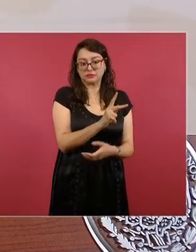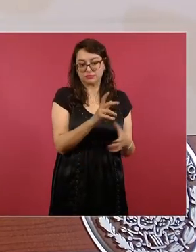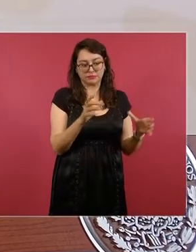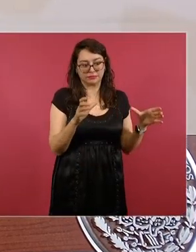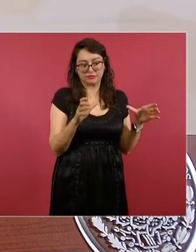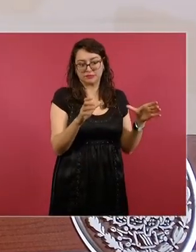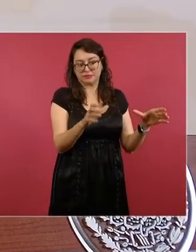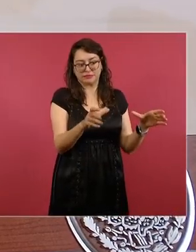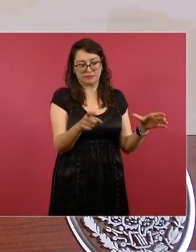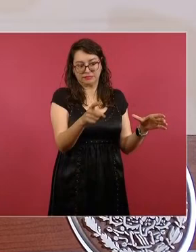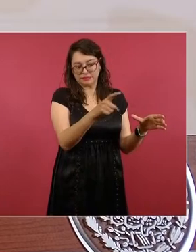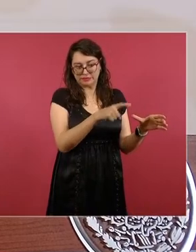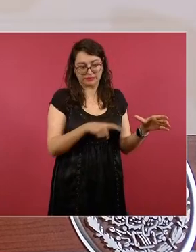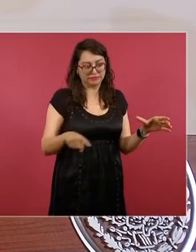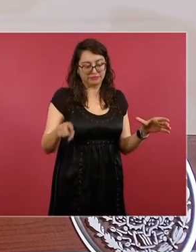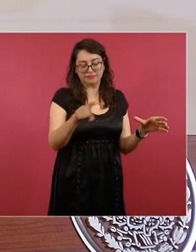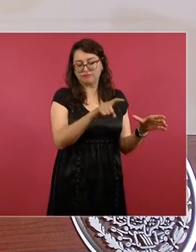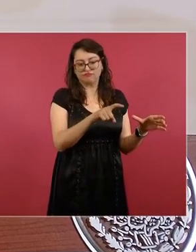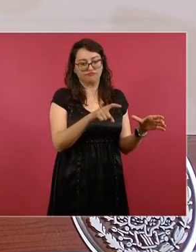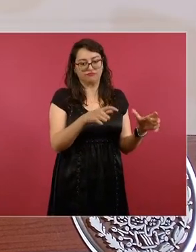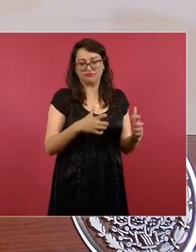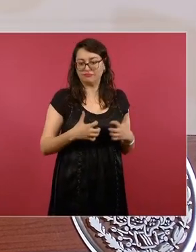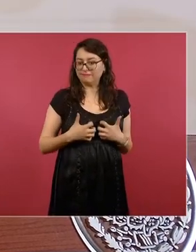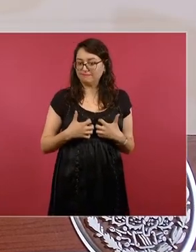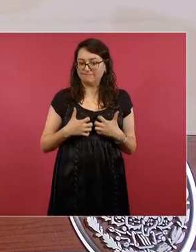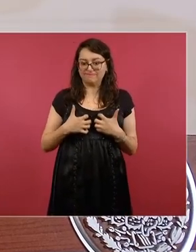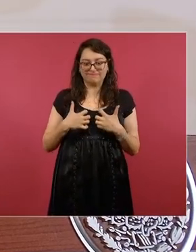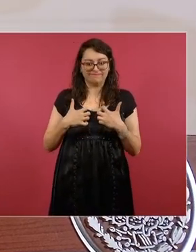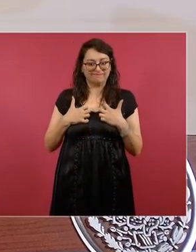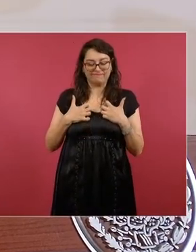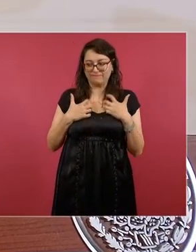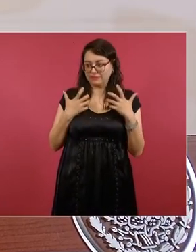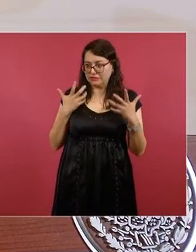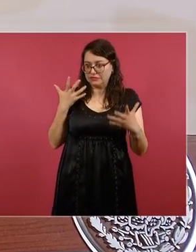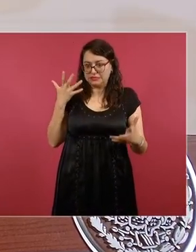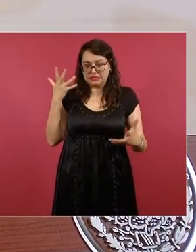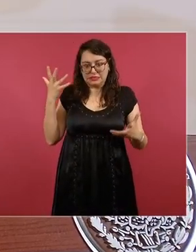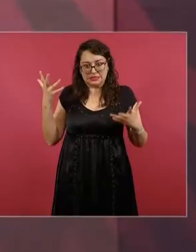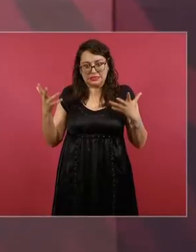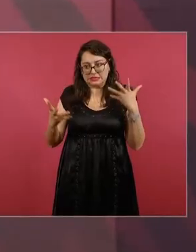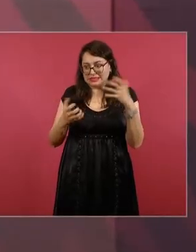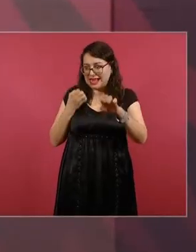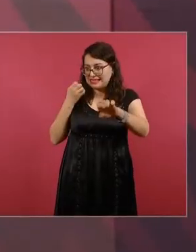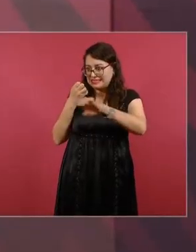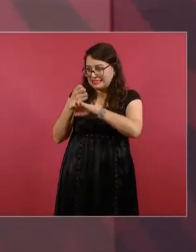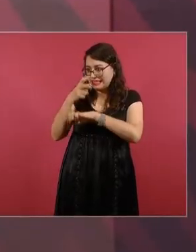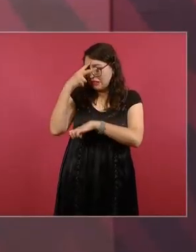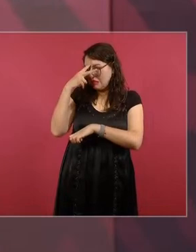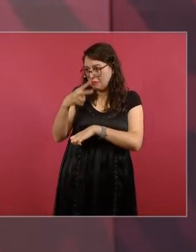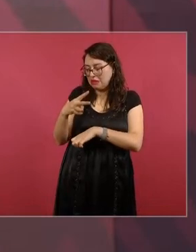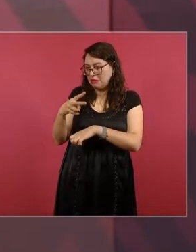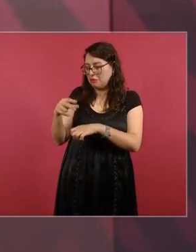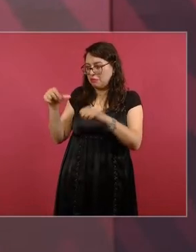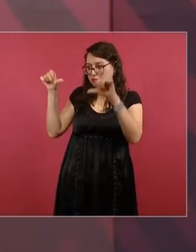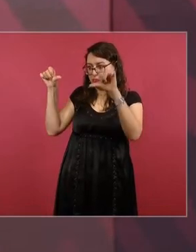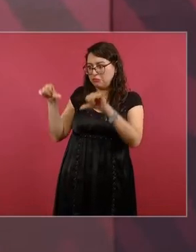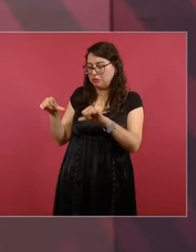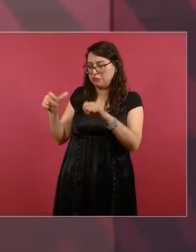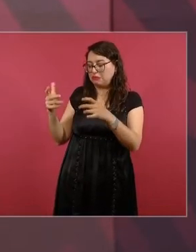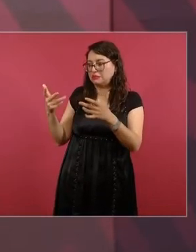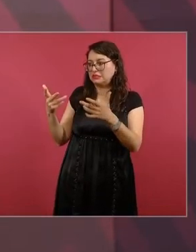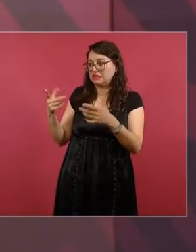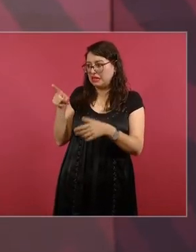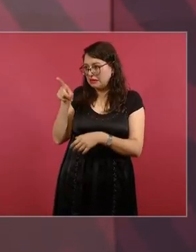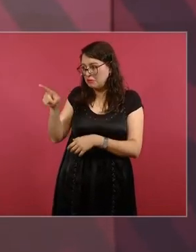en ese entonces y siguen desencajados con su derrota en el Estado de México.